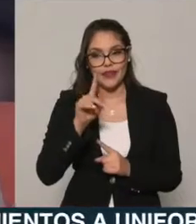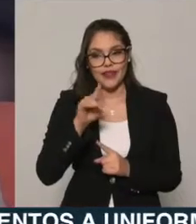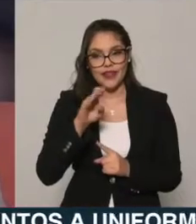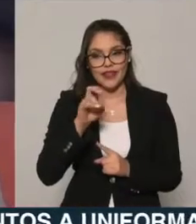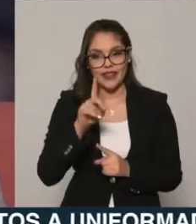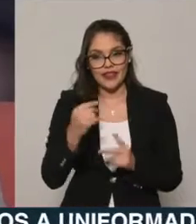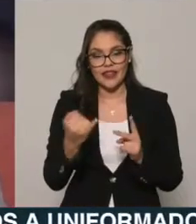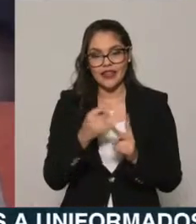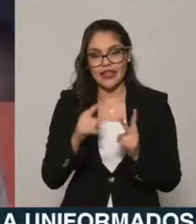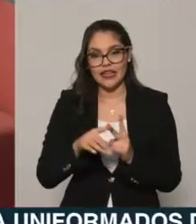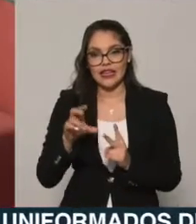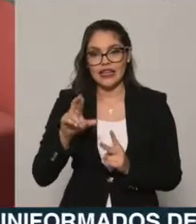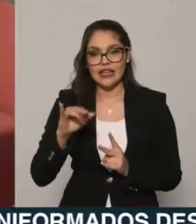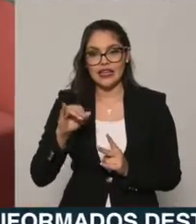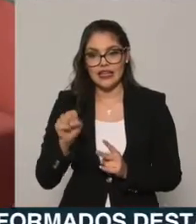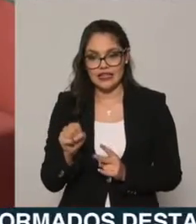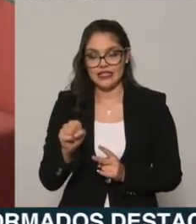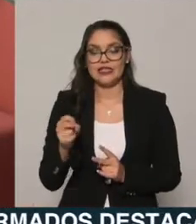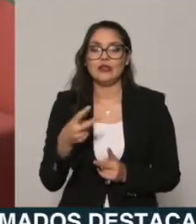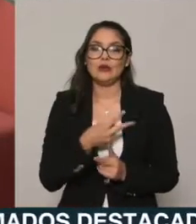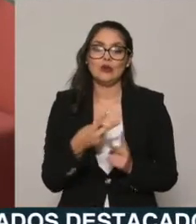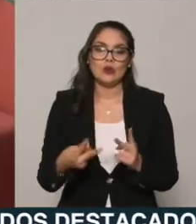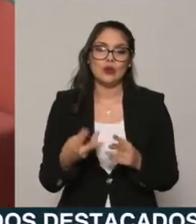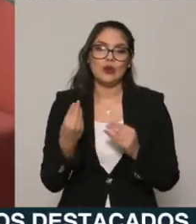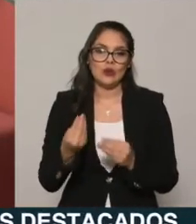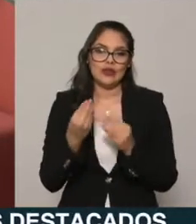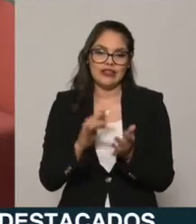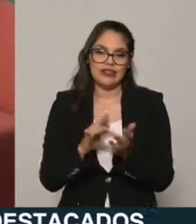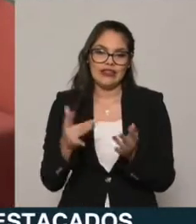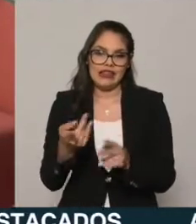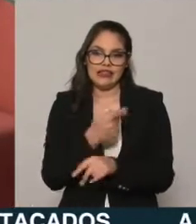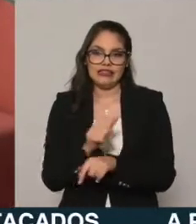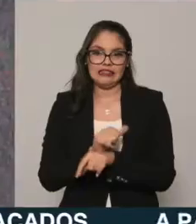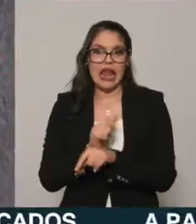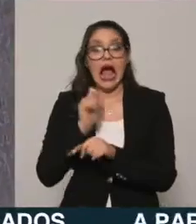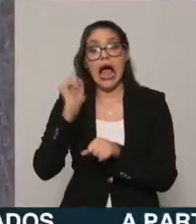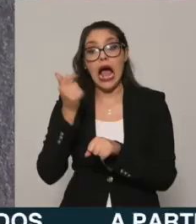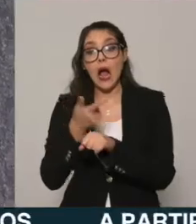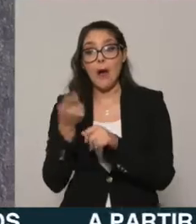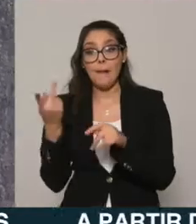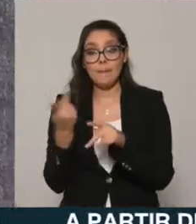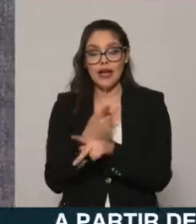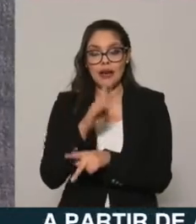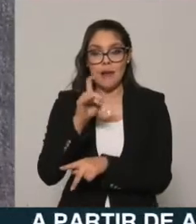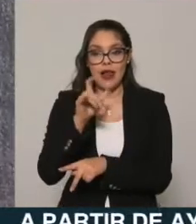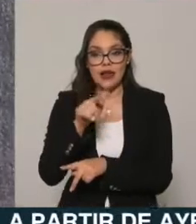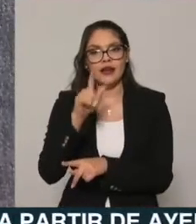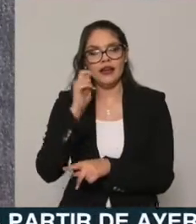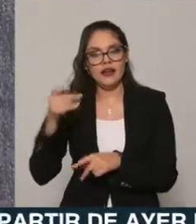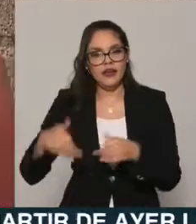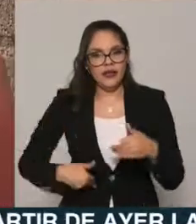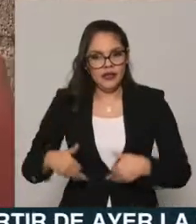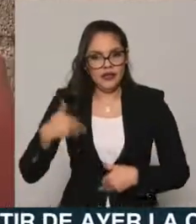muchísimas gracias a Chris Esquivel, actor. Ya lo escuchó usted, Algo está pasando en Belén, lo puede disfrutar durante las